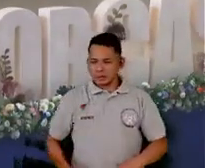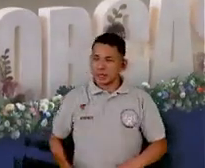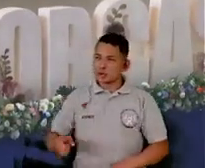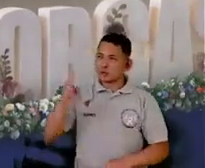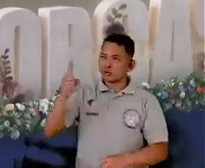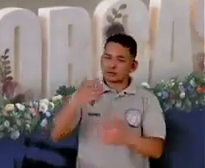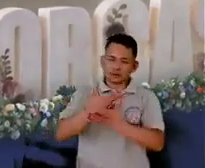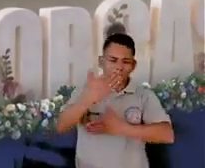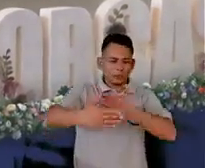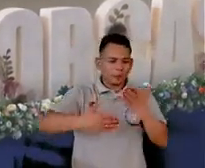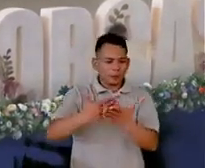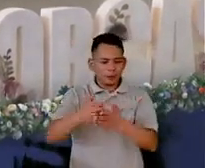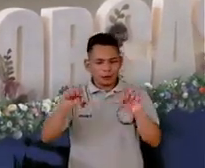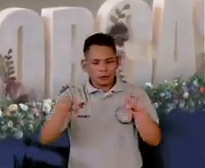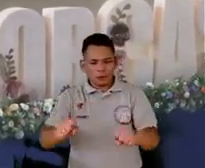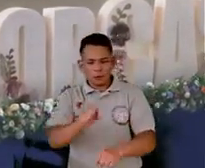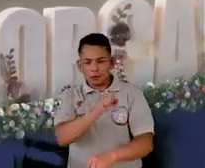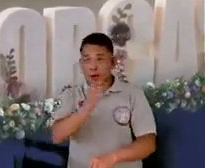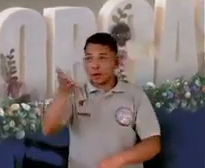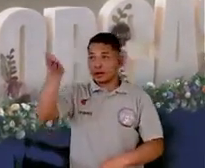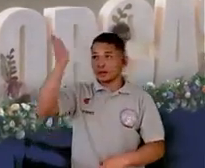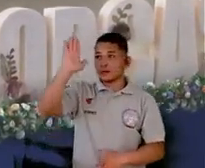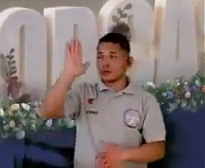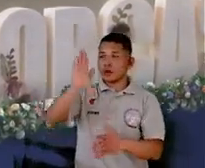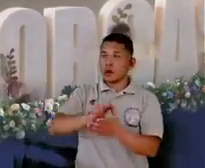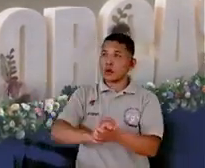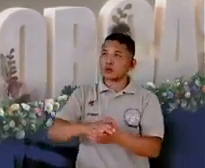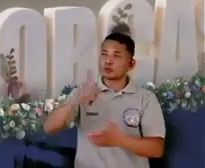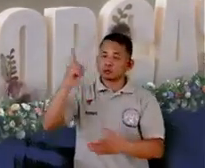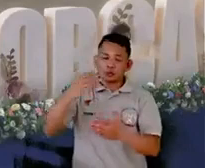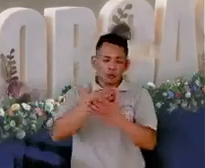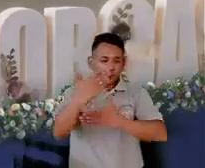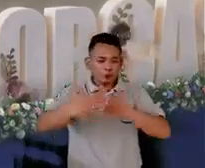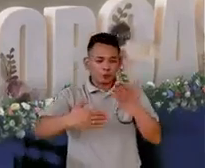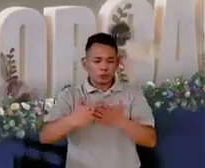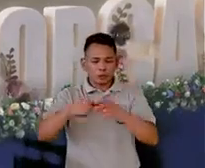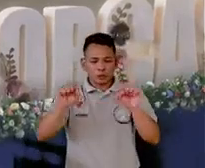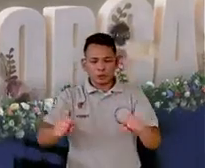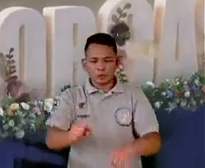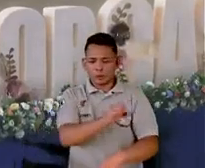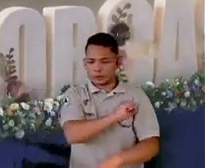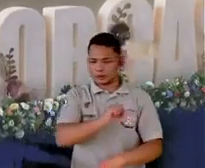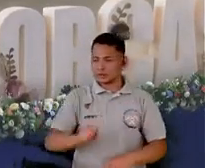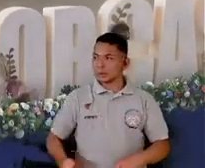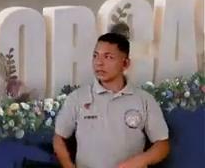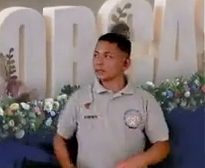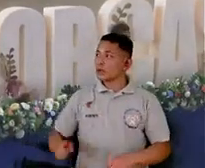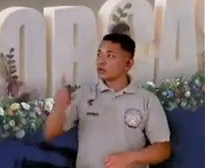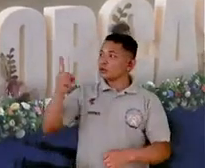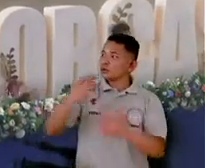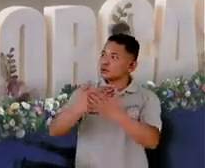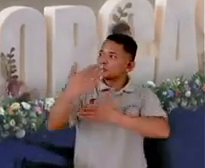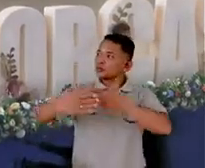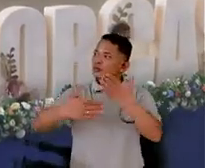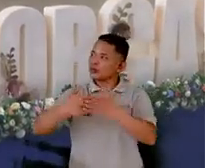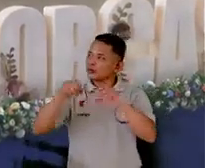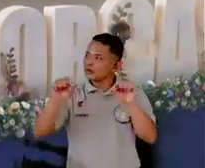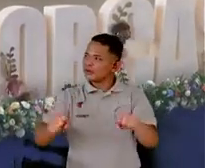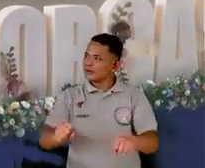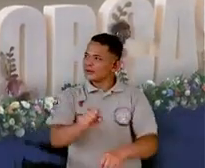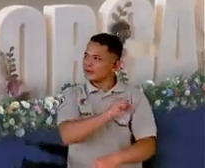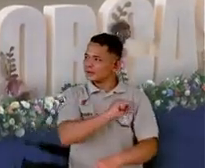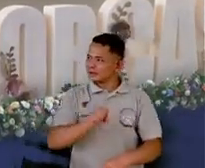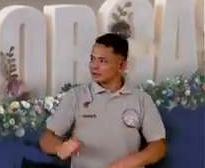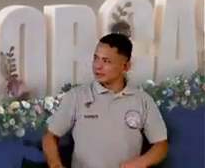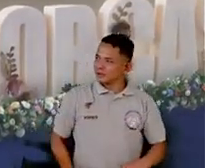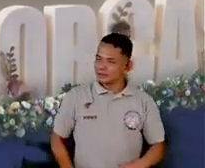no hay nada imposible, oh Dios. Para ti no hay nada imposible, Señor. Para ti no hay nada imposible, Señor. Oh